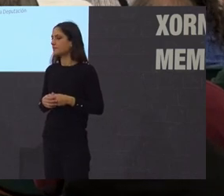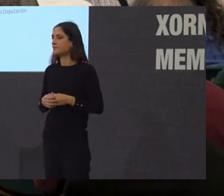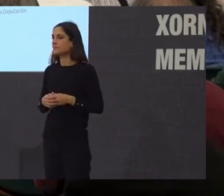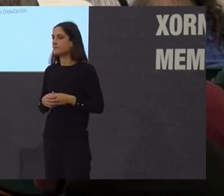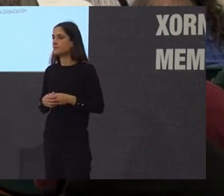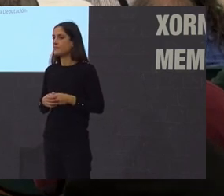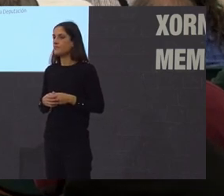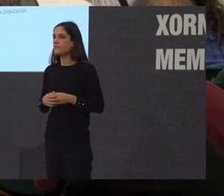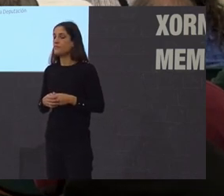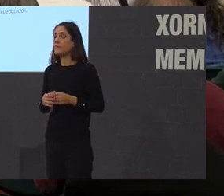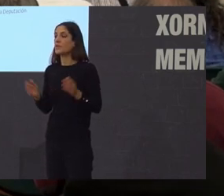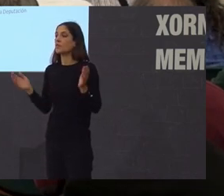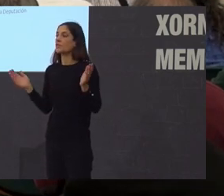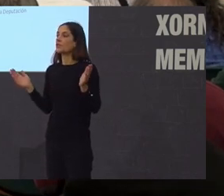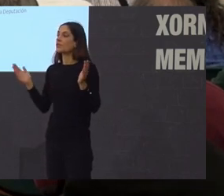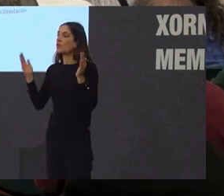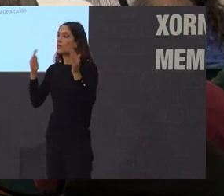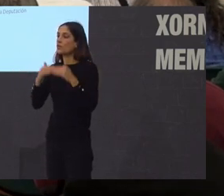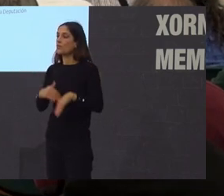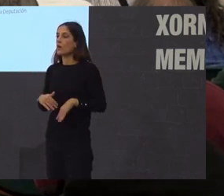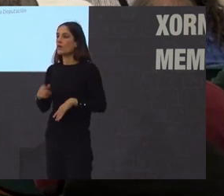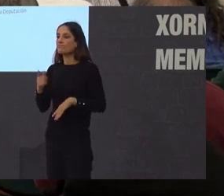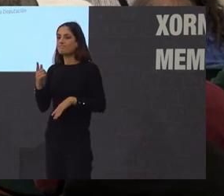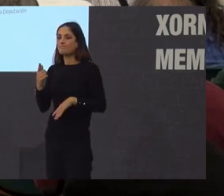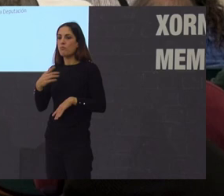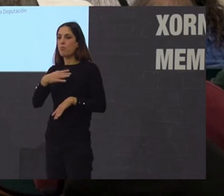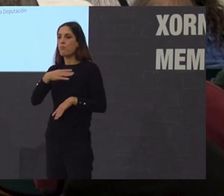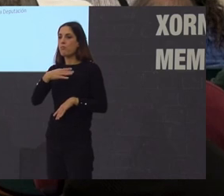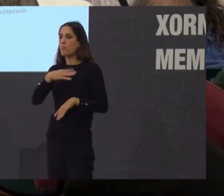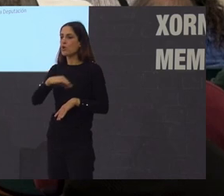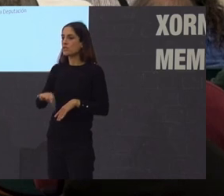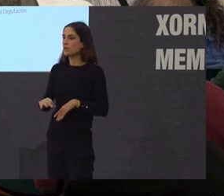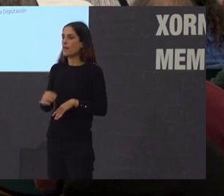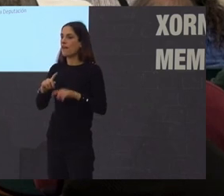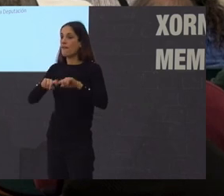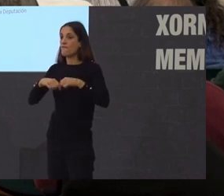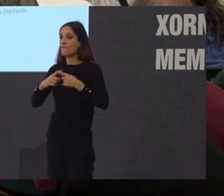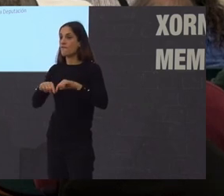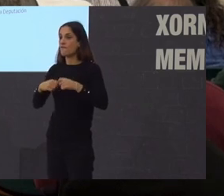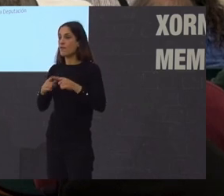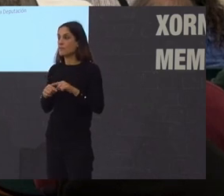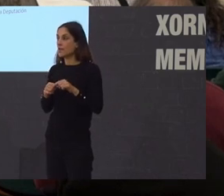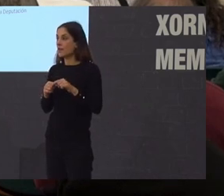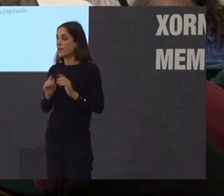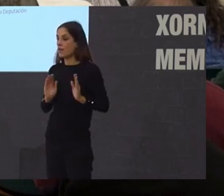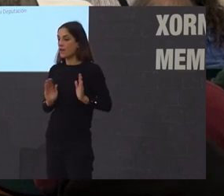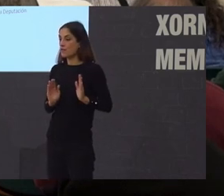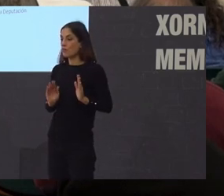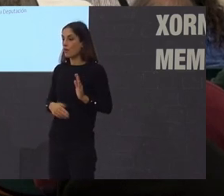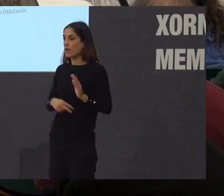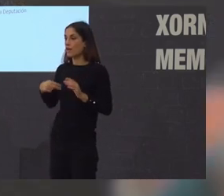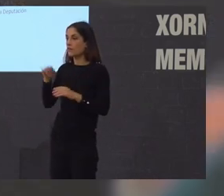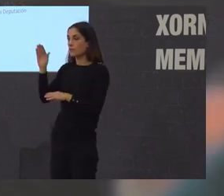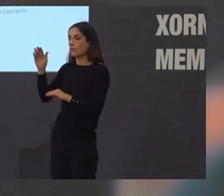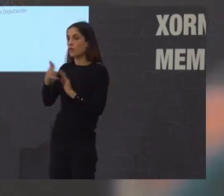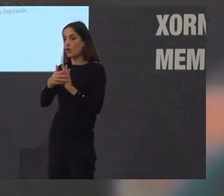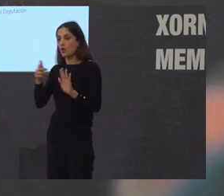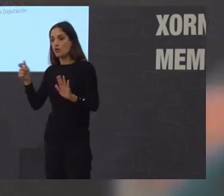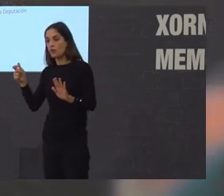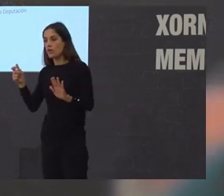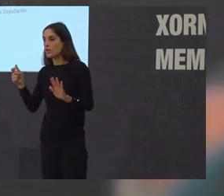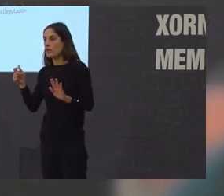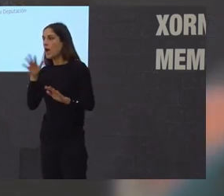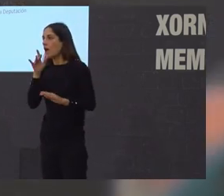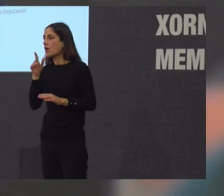No existe ninguna posibilidad de que una familia recupere el patrimonio que les han robado. No existe ninguna